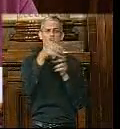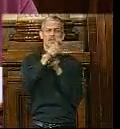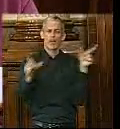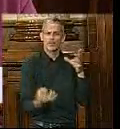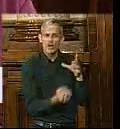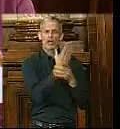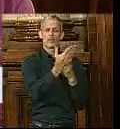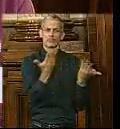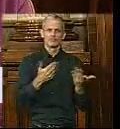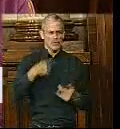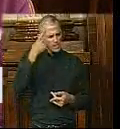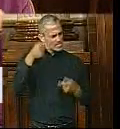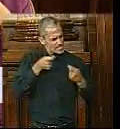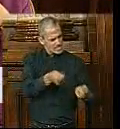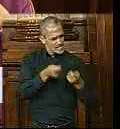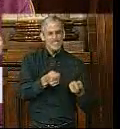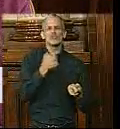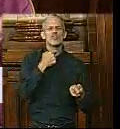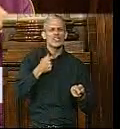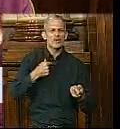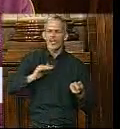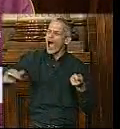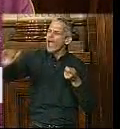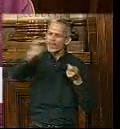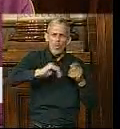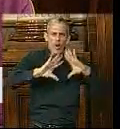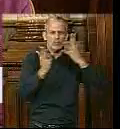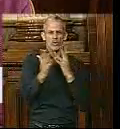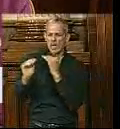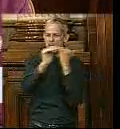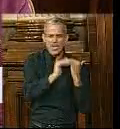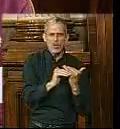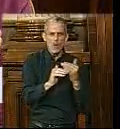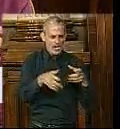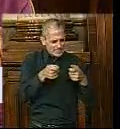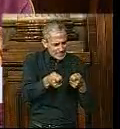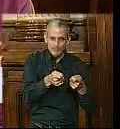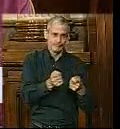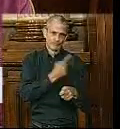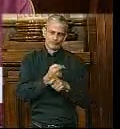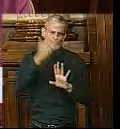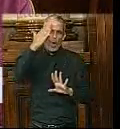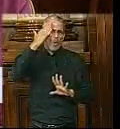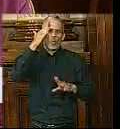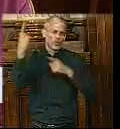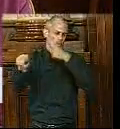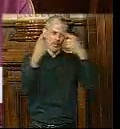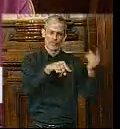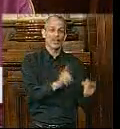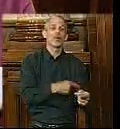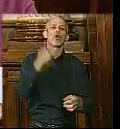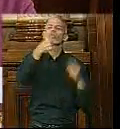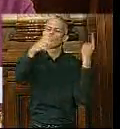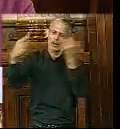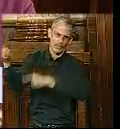que por más que uno trate de forzarlo a que sea una misma lengua, las culturas y los usos de las lenguas